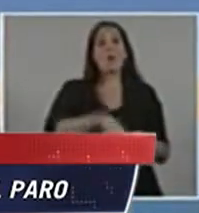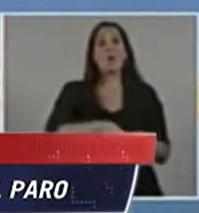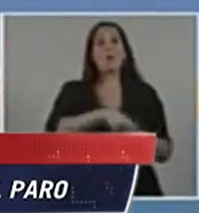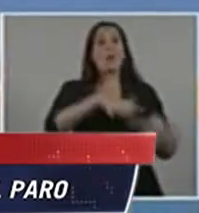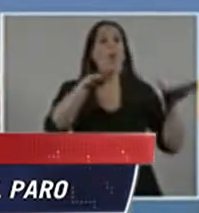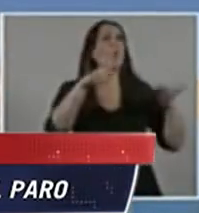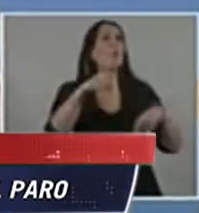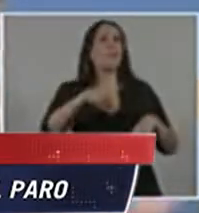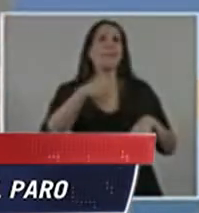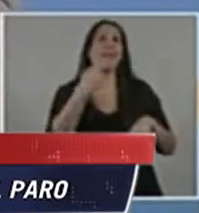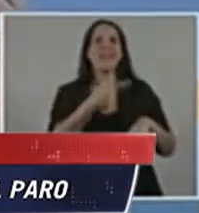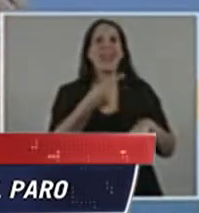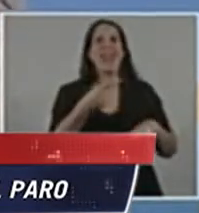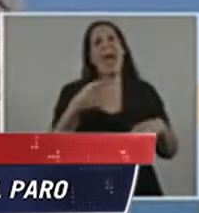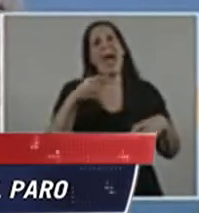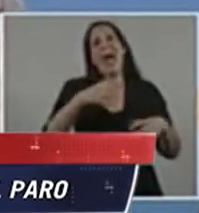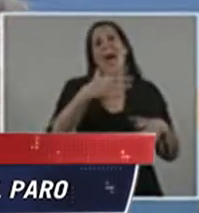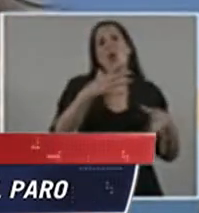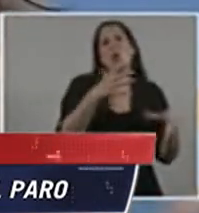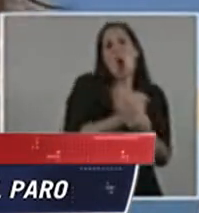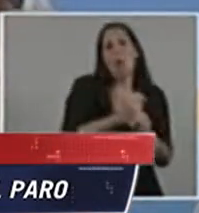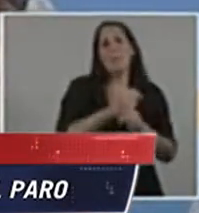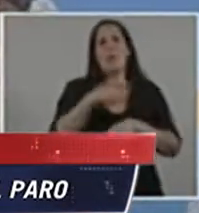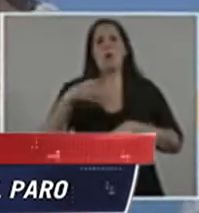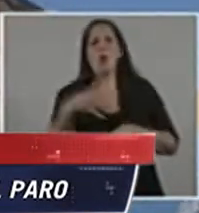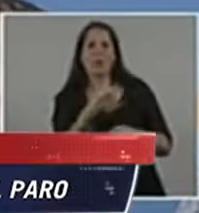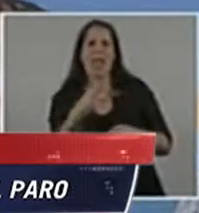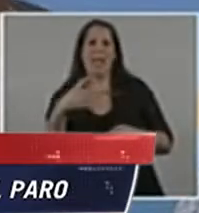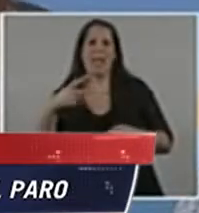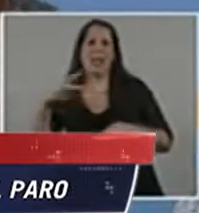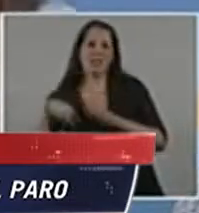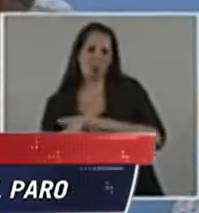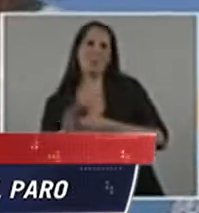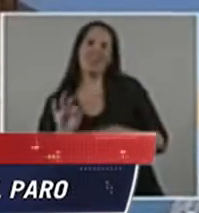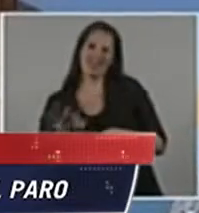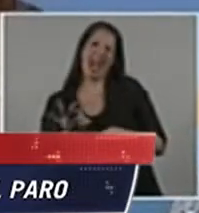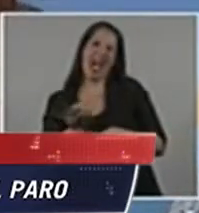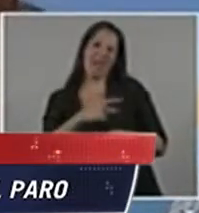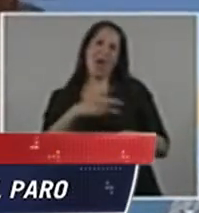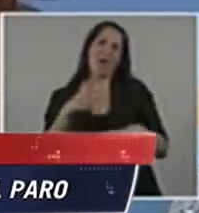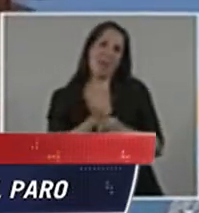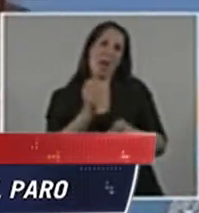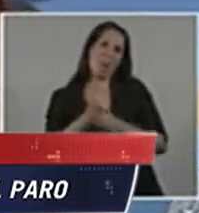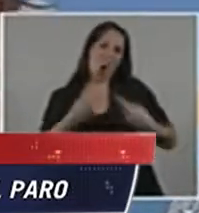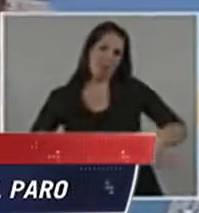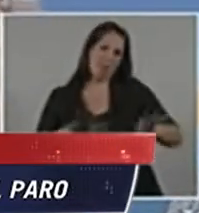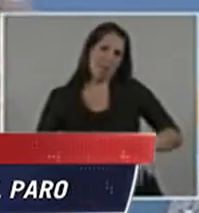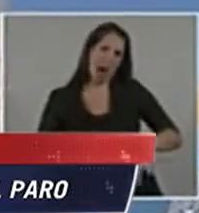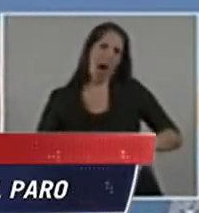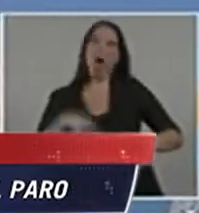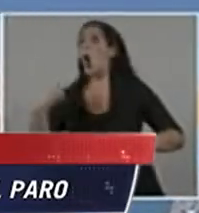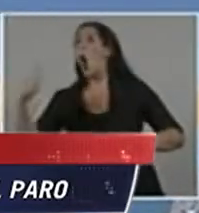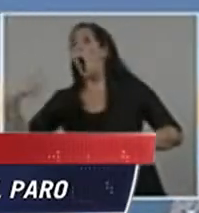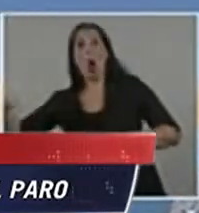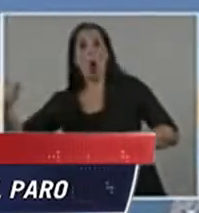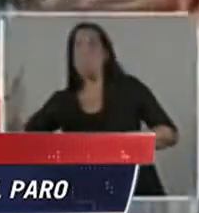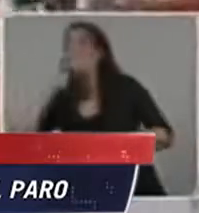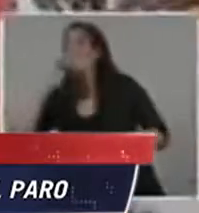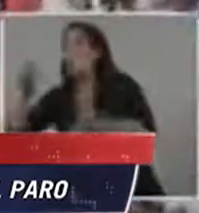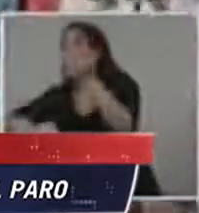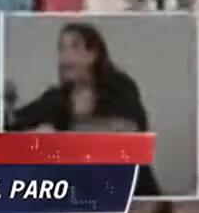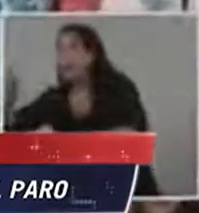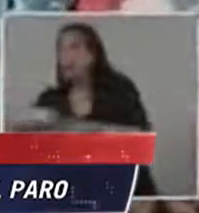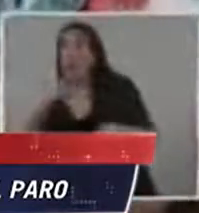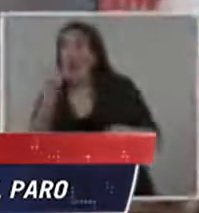una huelga de transporte, no hubiera habido paro general. Lo sabemos todos, lo saben todos. Hubieran ido a todos a